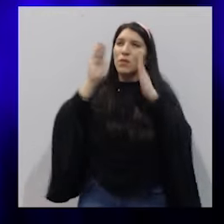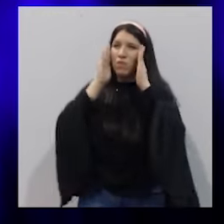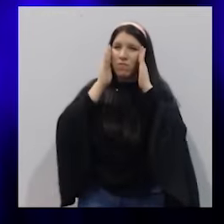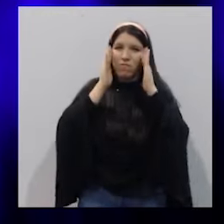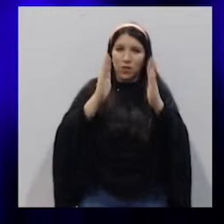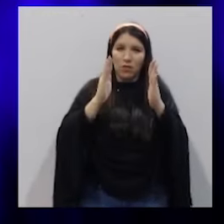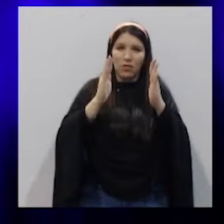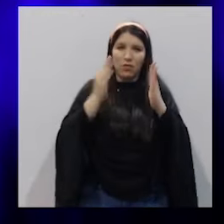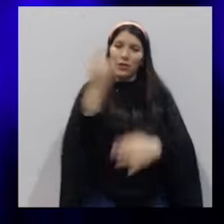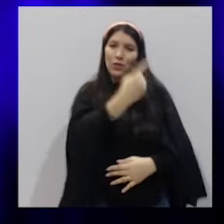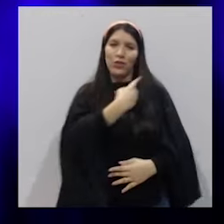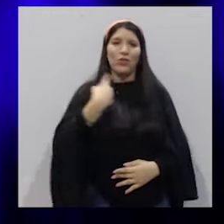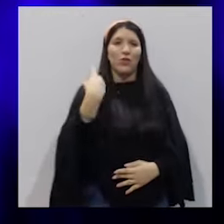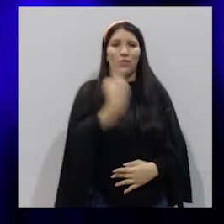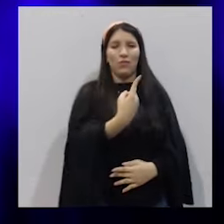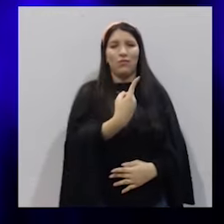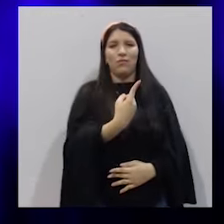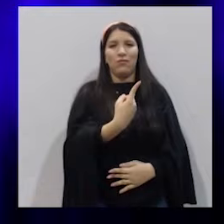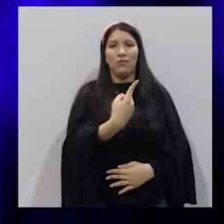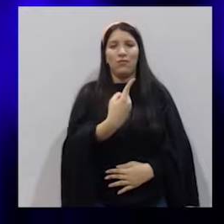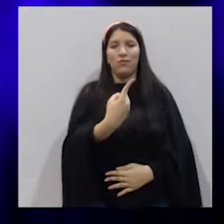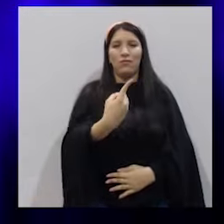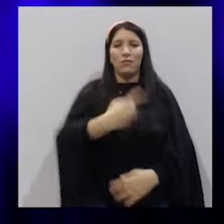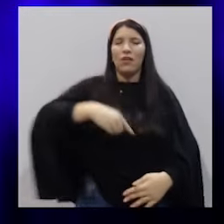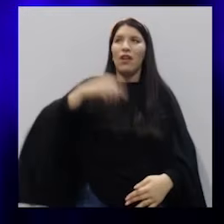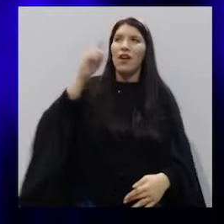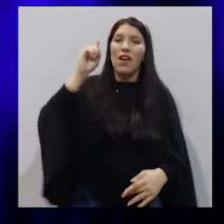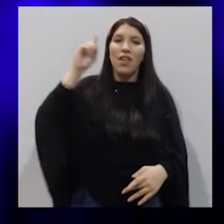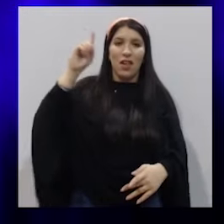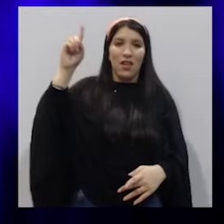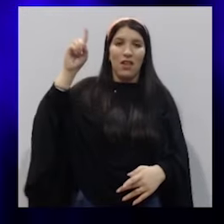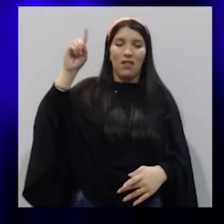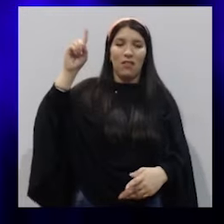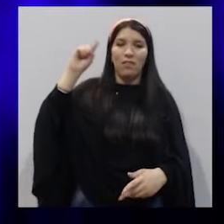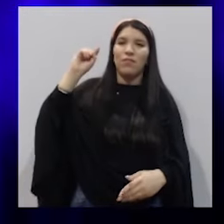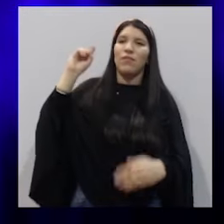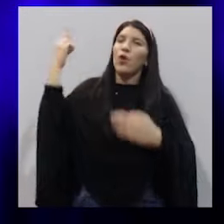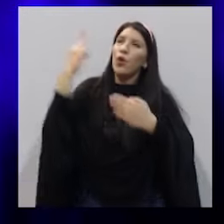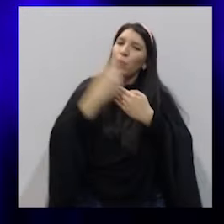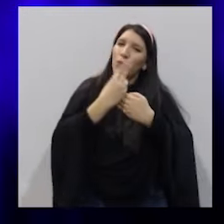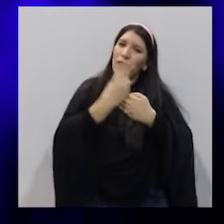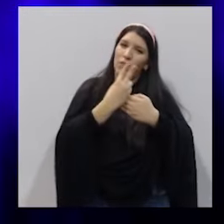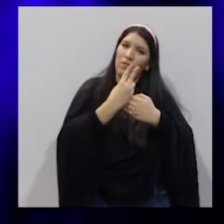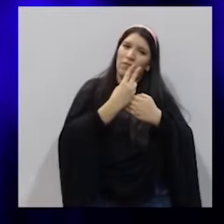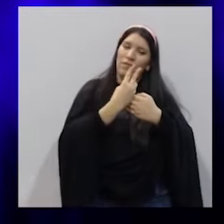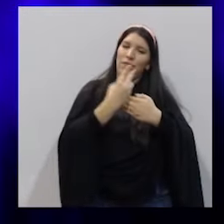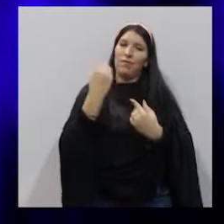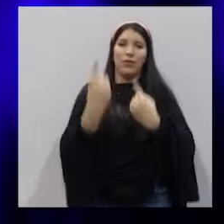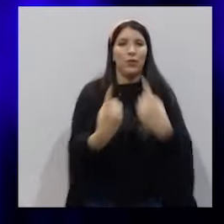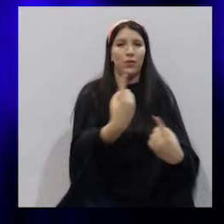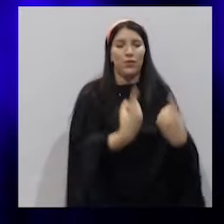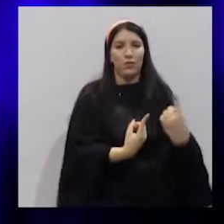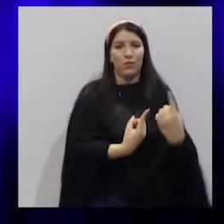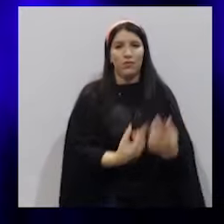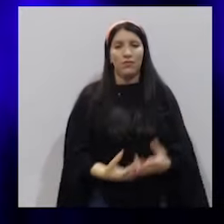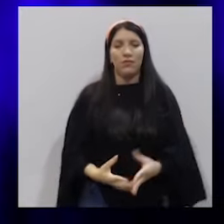sacarlos de ese territorio el secreto está que nosotros tengamos claridad quién es dios y quiénes somos